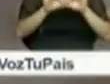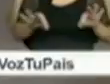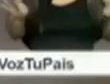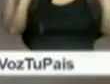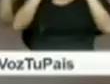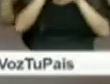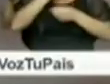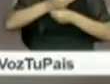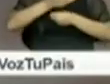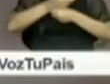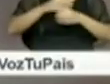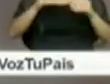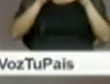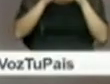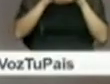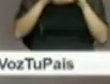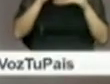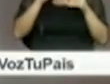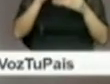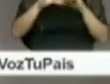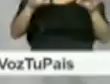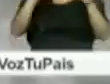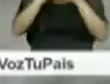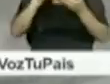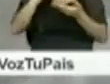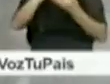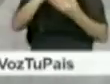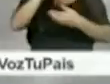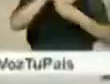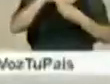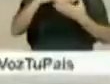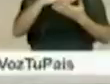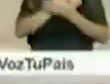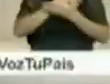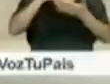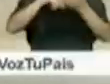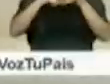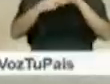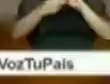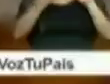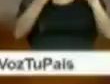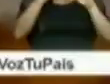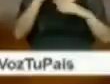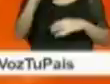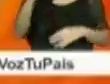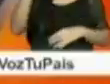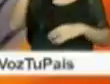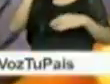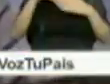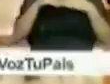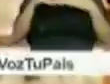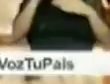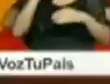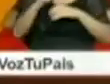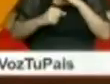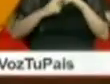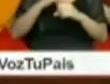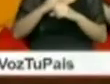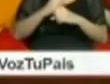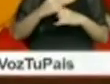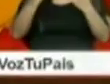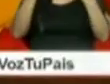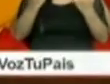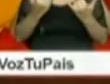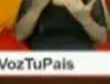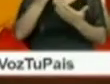esta obra y resaltó el ahorro que implica para el país, que representa 600 millones de dólares anuales. Nuestras